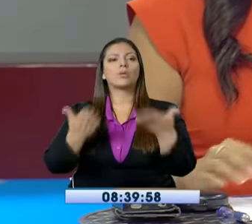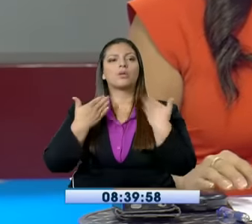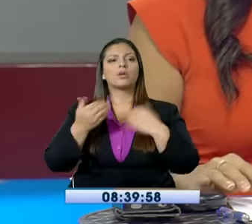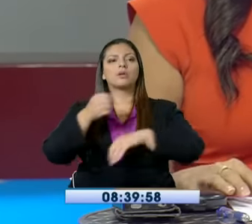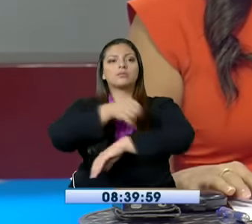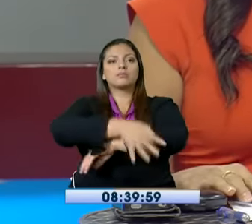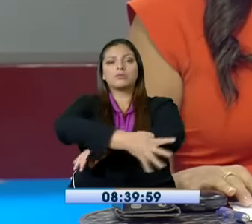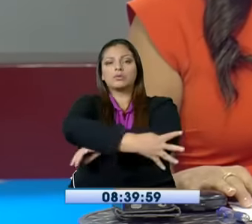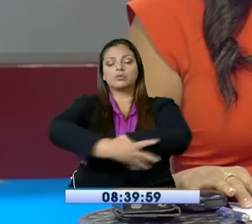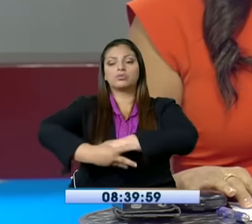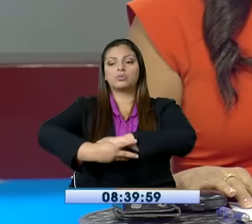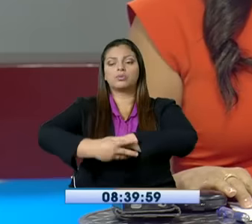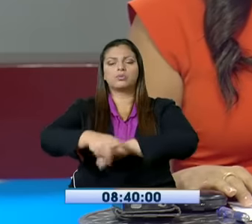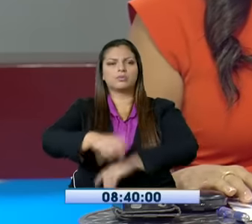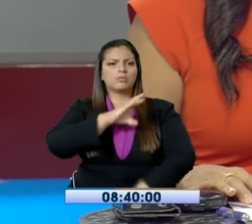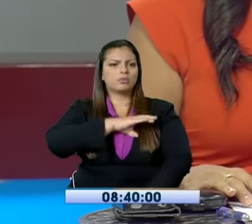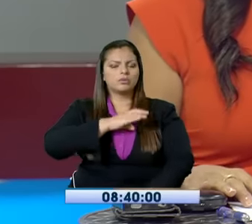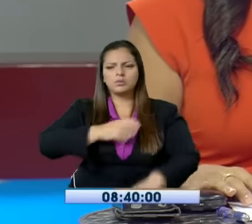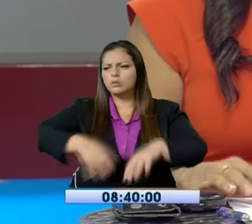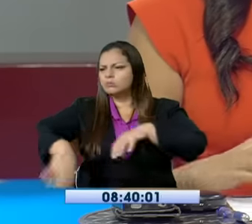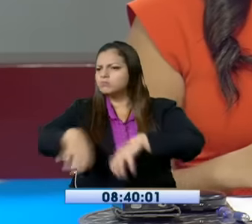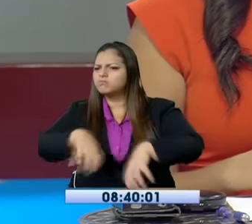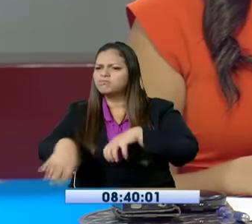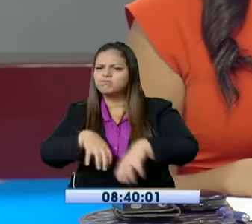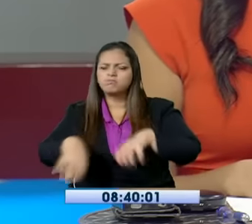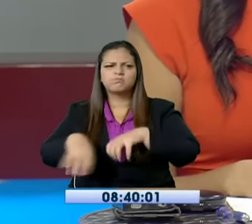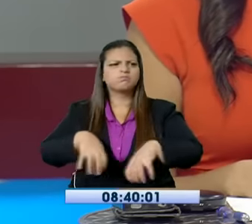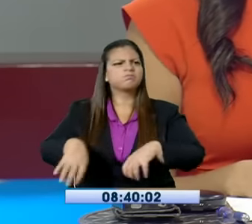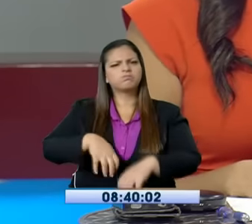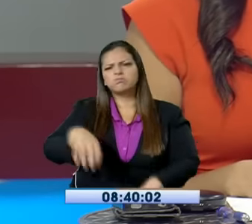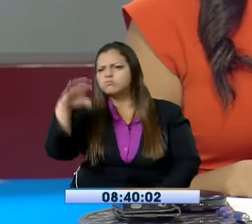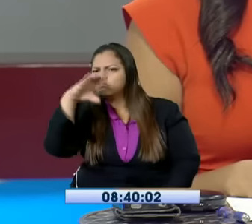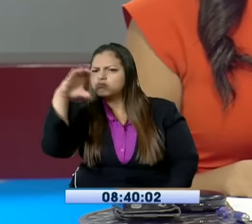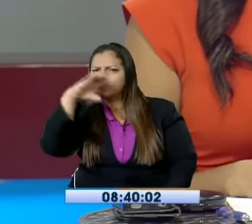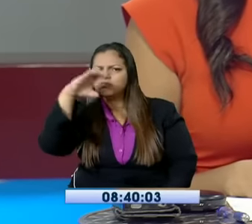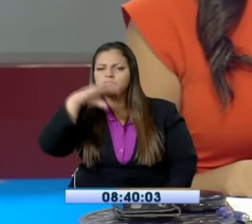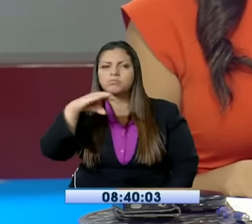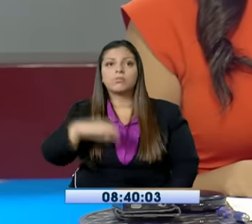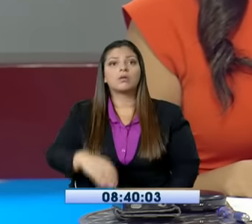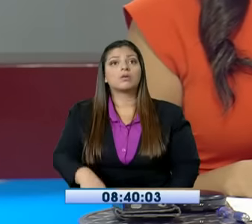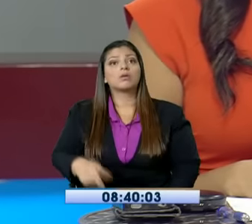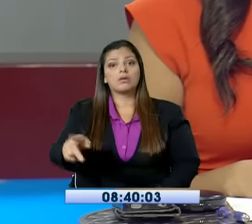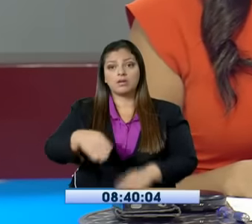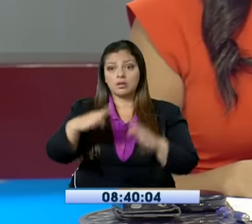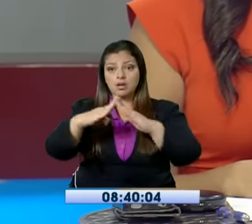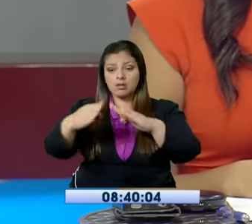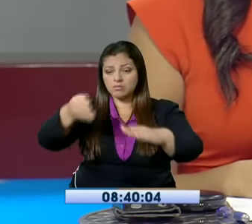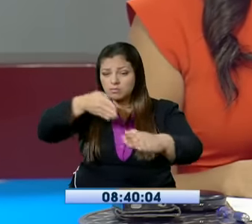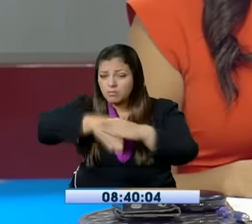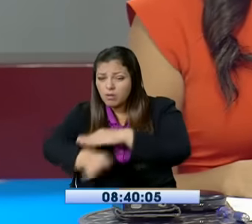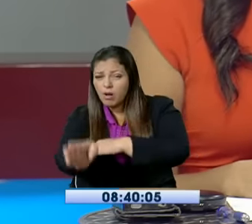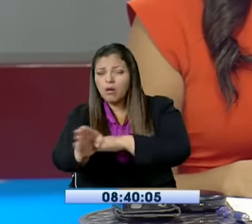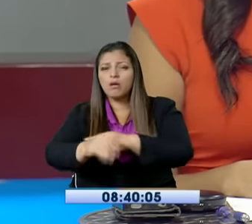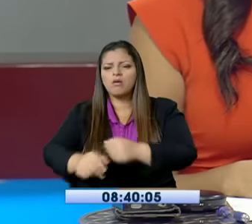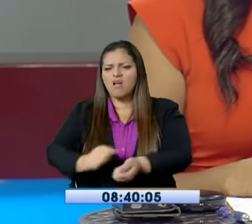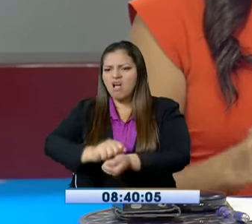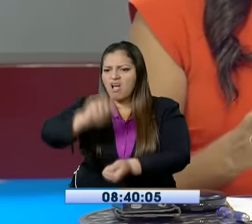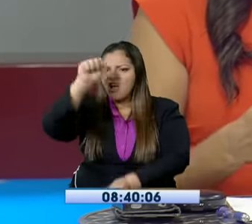de Guayaquil. Una persona quedó detenida tras el allanamiento de dos viviendas. Las autoridades indican que